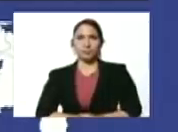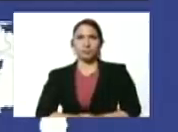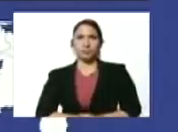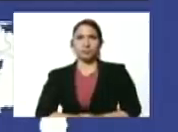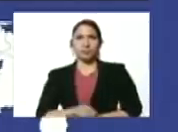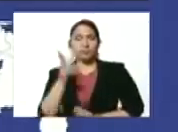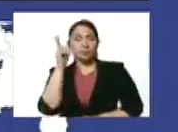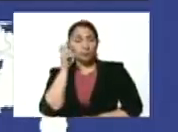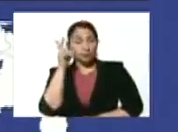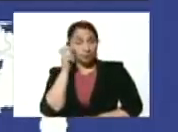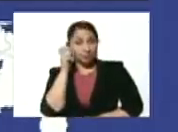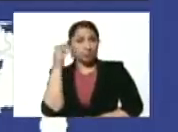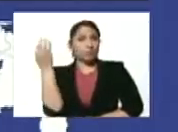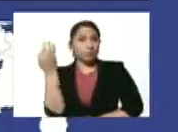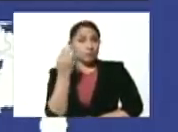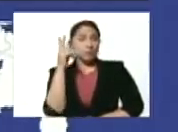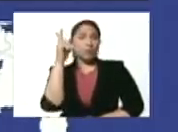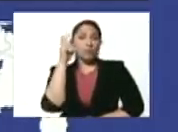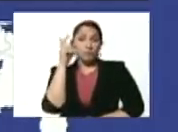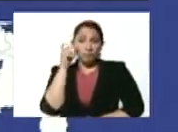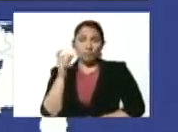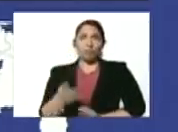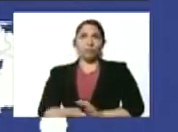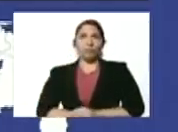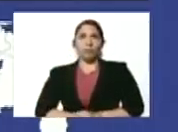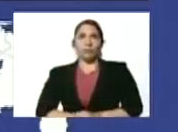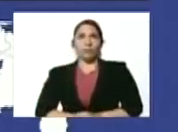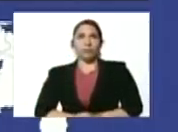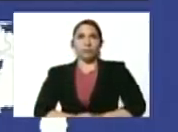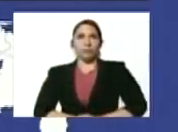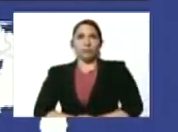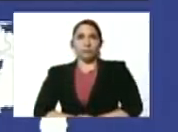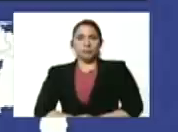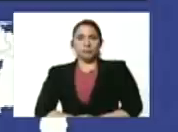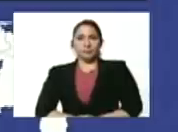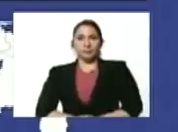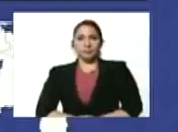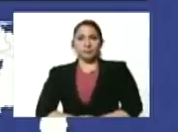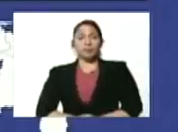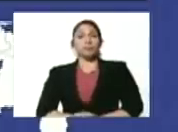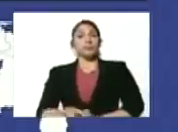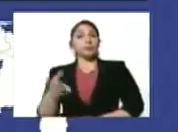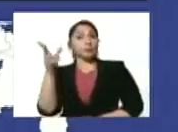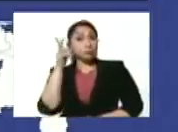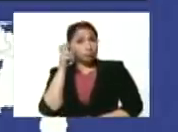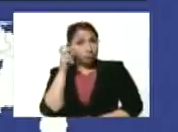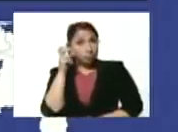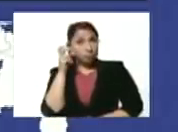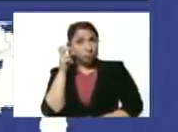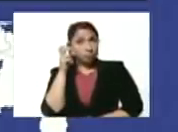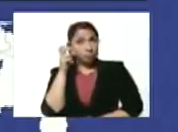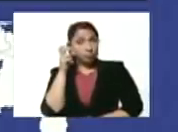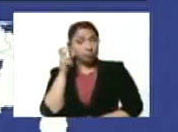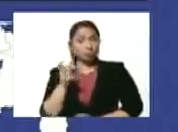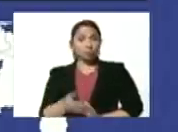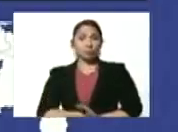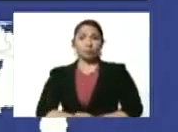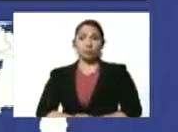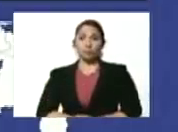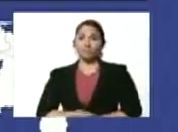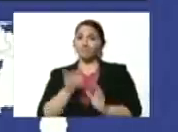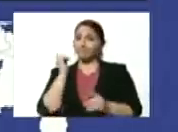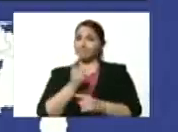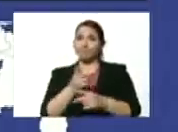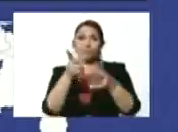escuchando, oído, oído, como uno dice oído, ¿ah? Ceballos, oído es escuchar. Bueno, oído